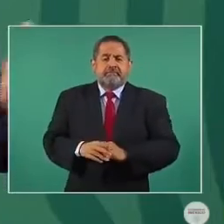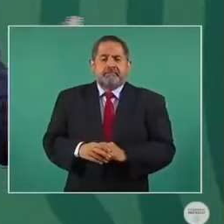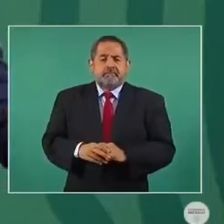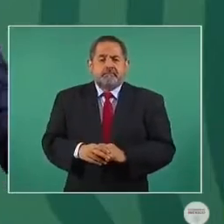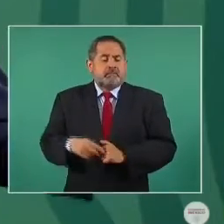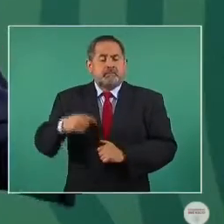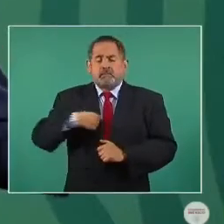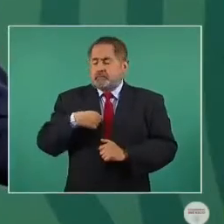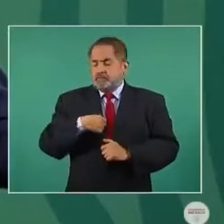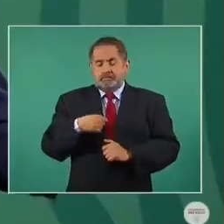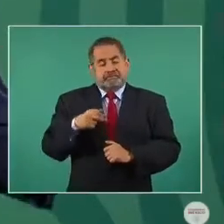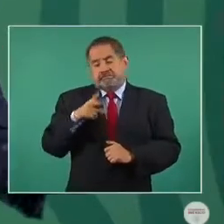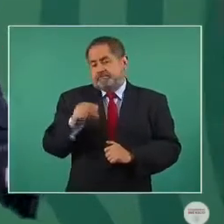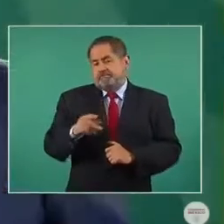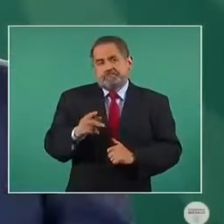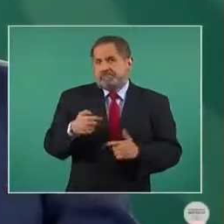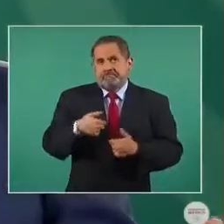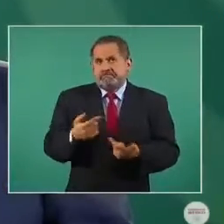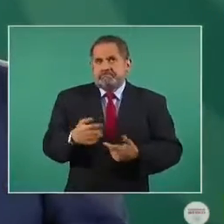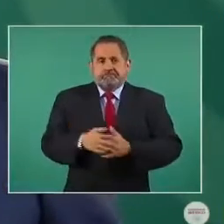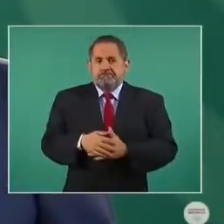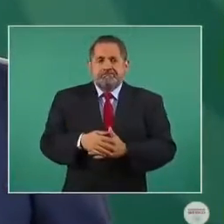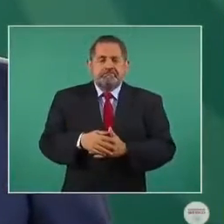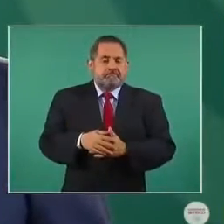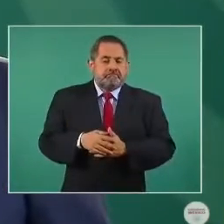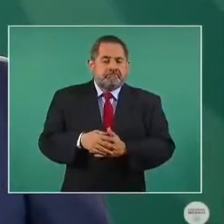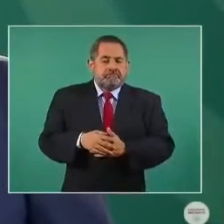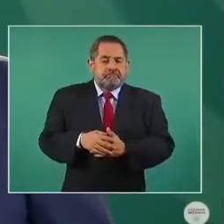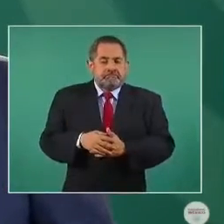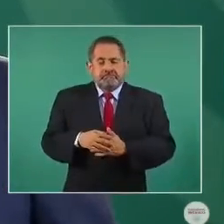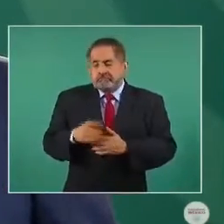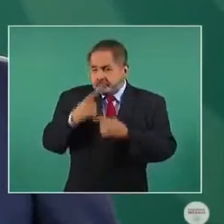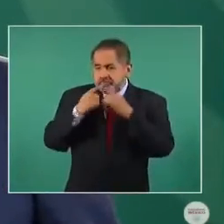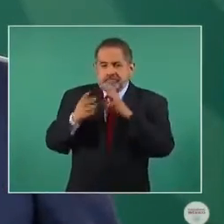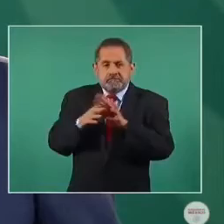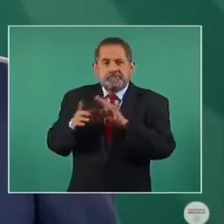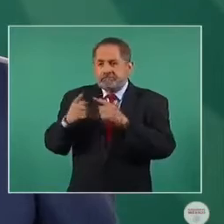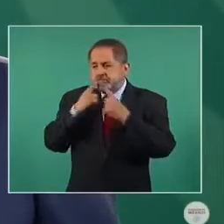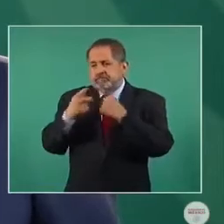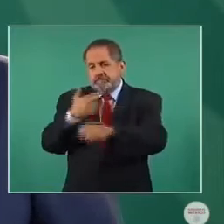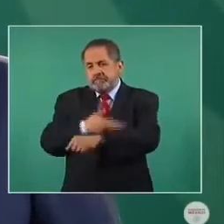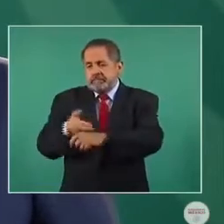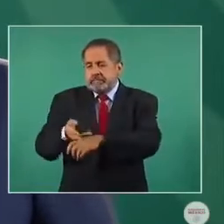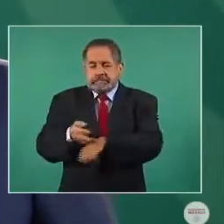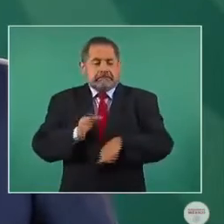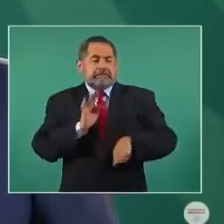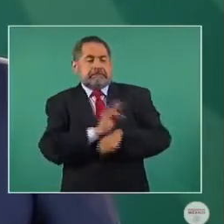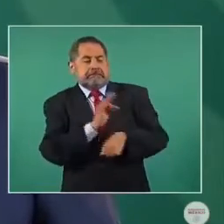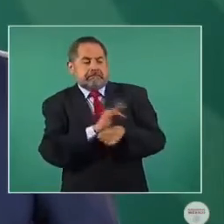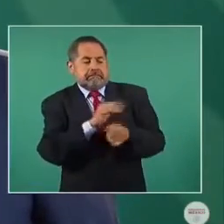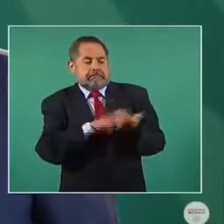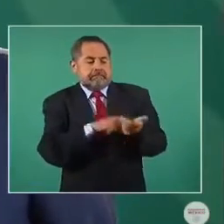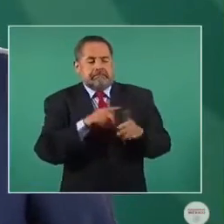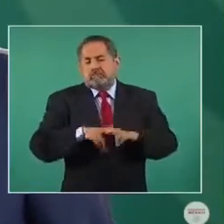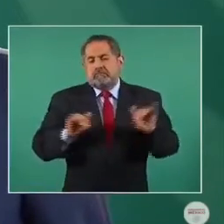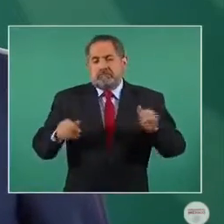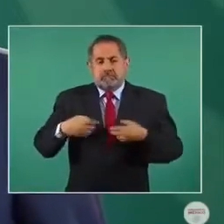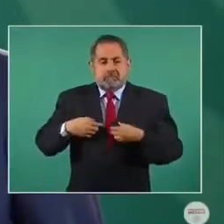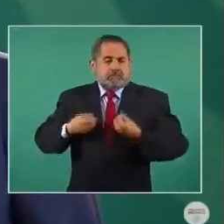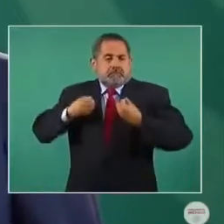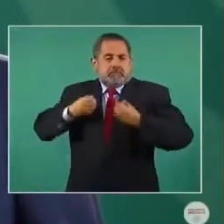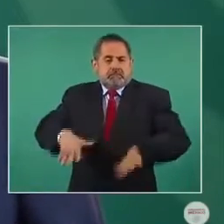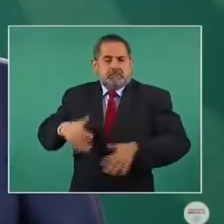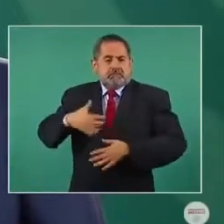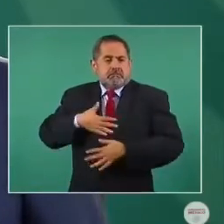Y yo no voy a estar haciendo gestiones en favor de nadie y perdiendo